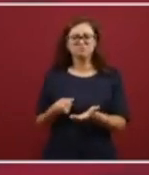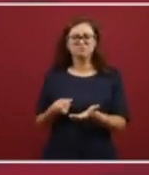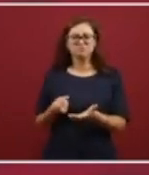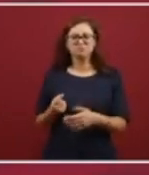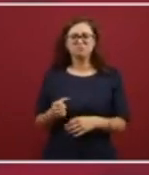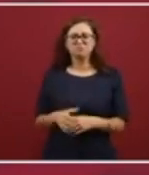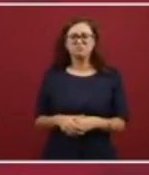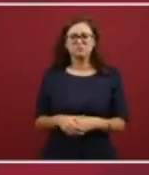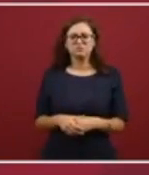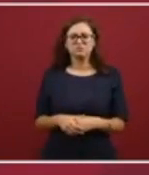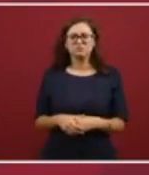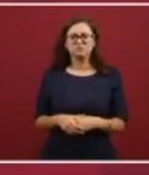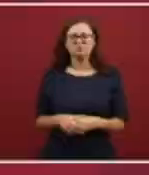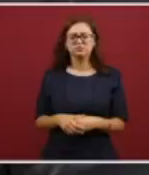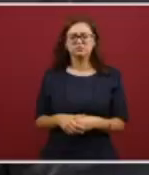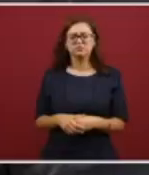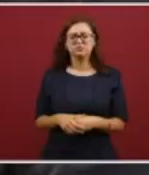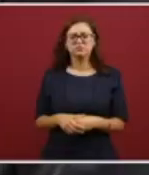lo